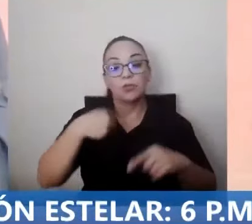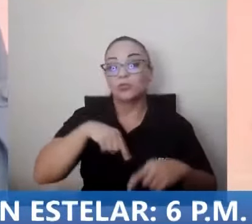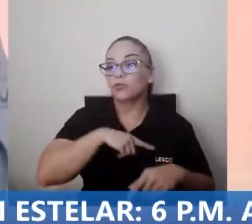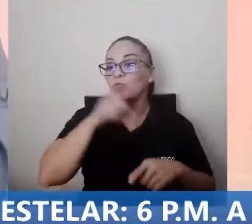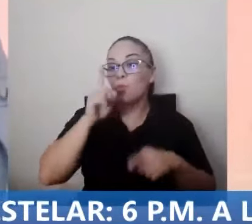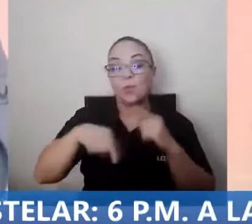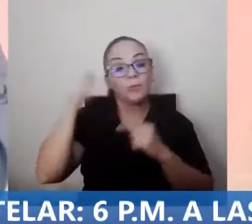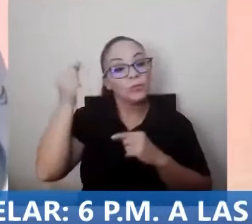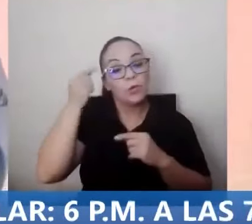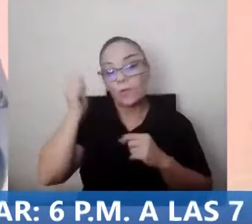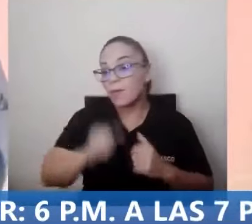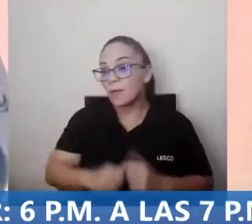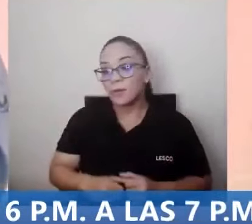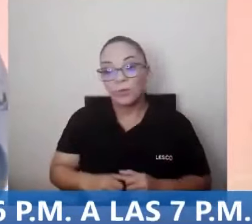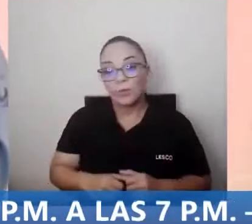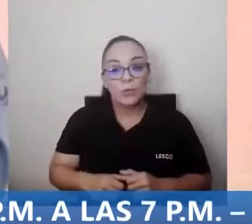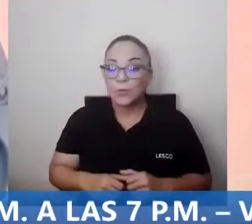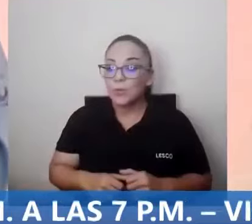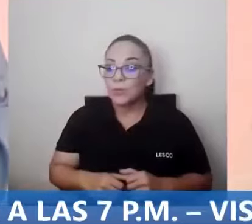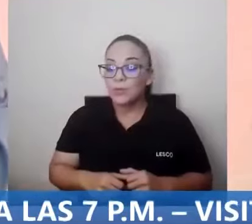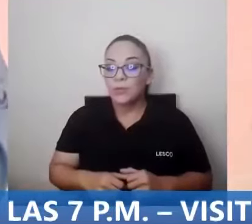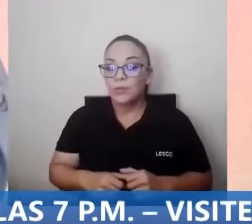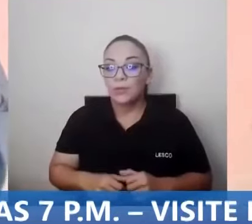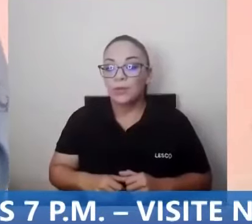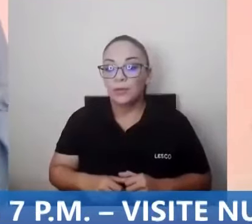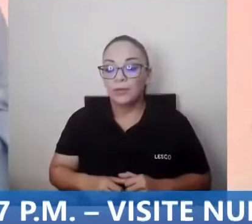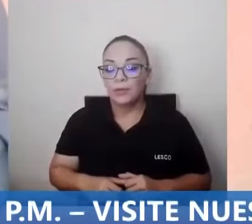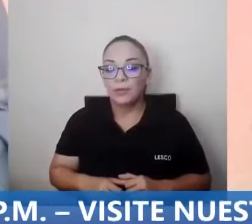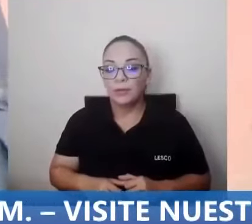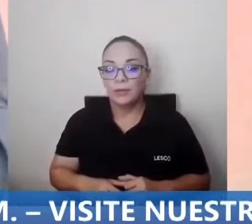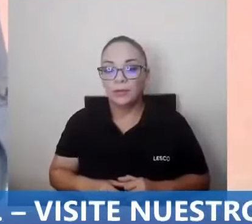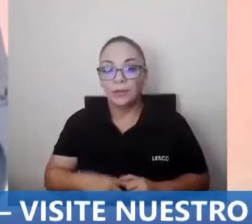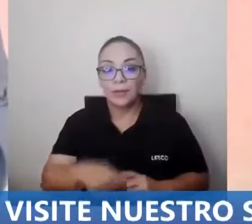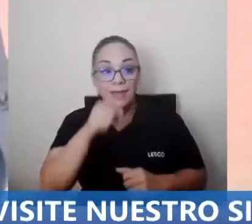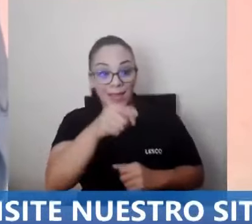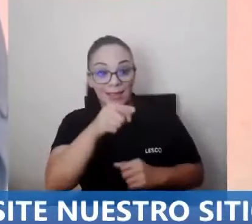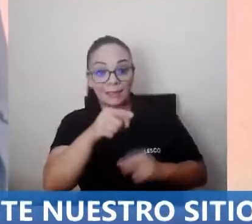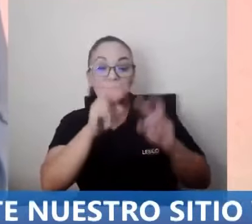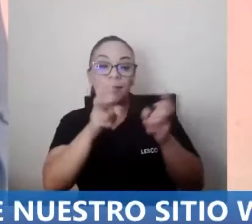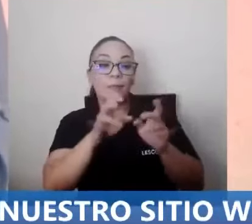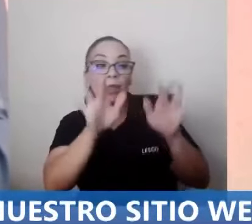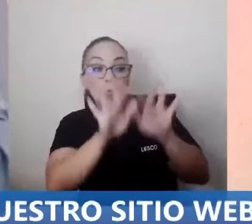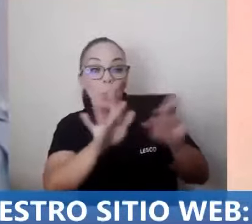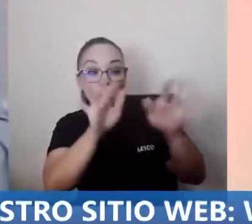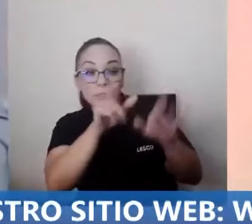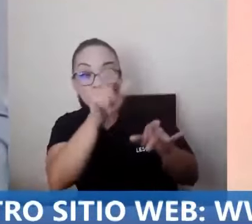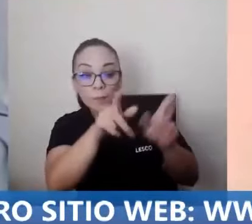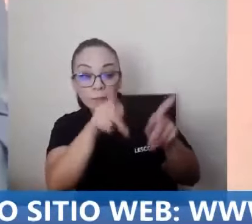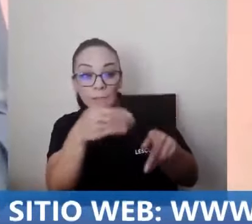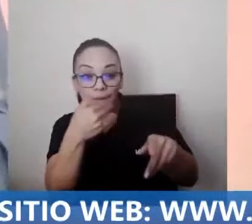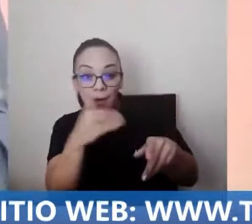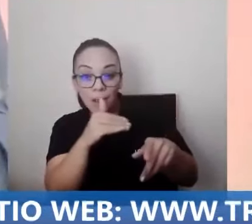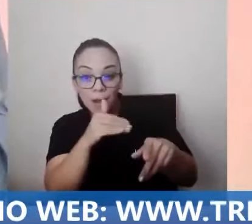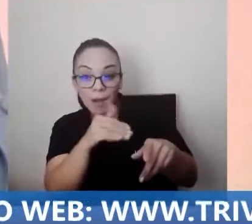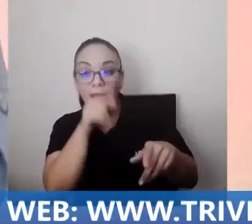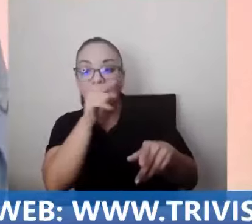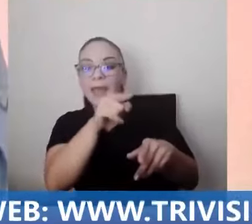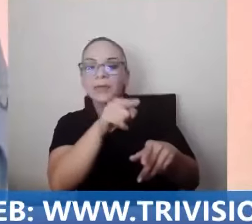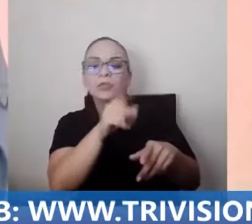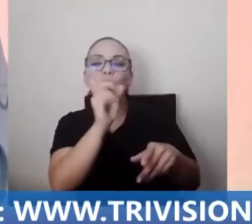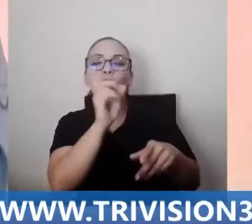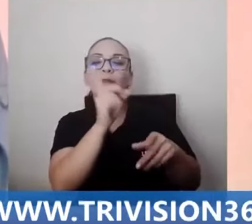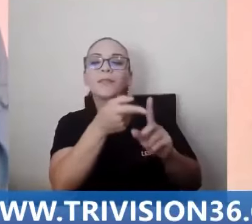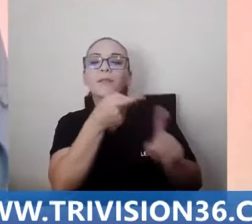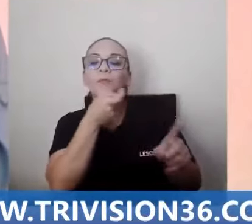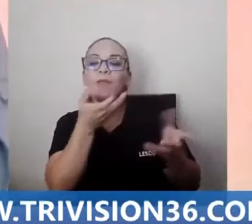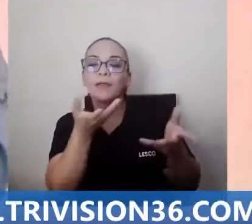gobierno. Este sesgo garantista nació o fue una decisión de la